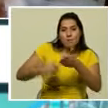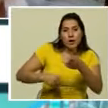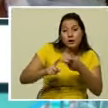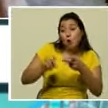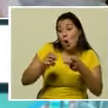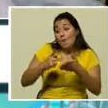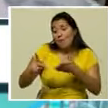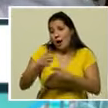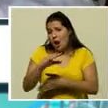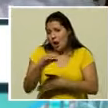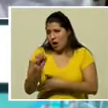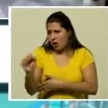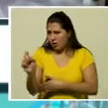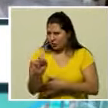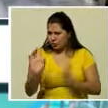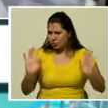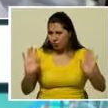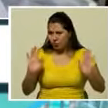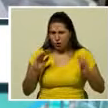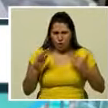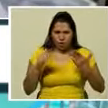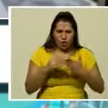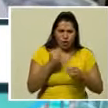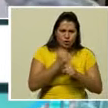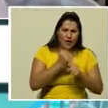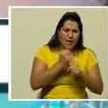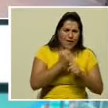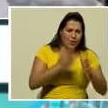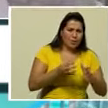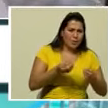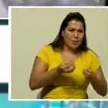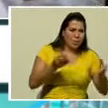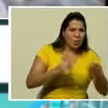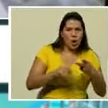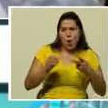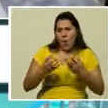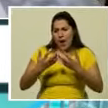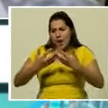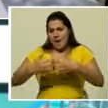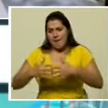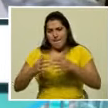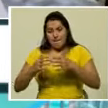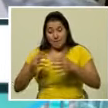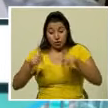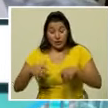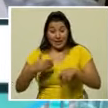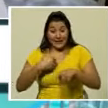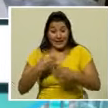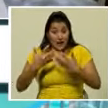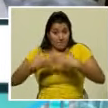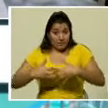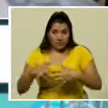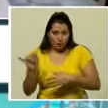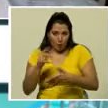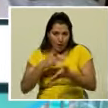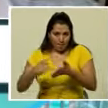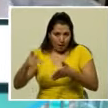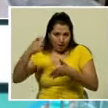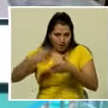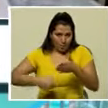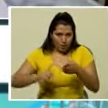funcionarios públicos como empresarios y sector de trabajadores independientes también pagan impuestos en principio y